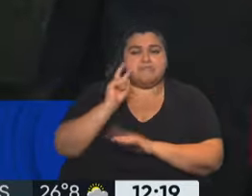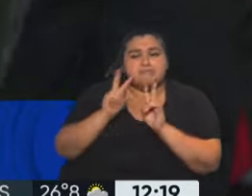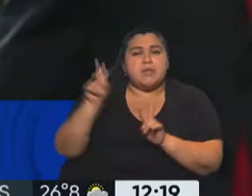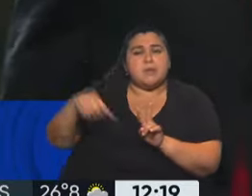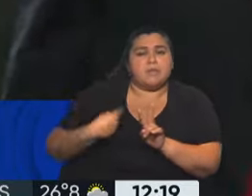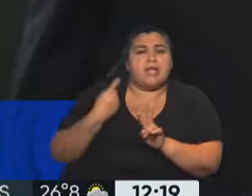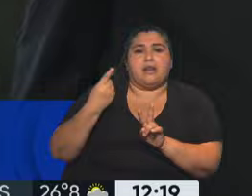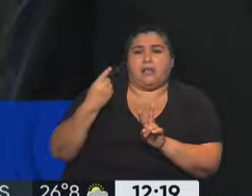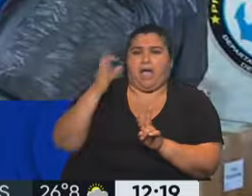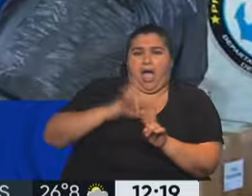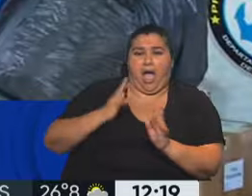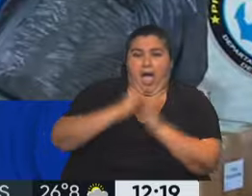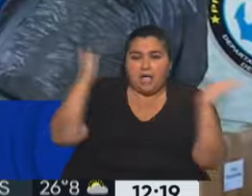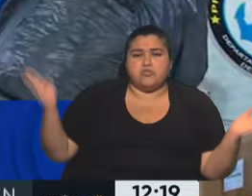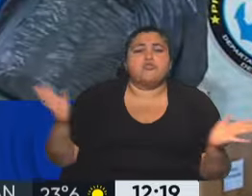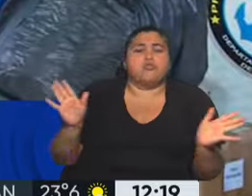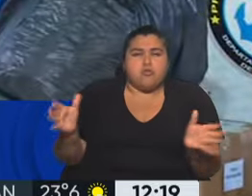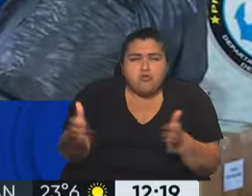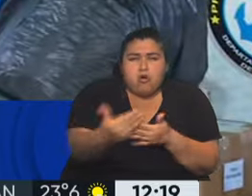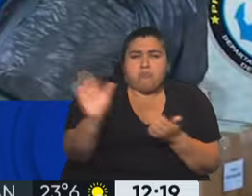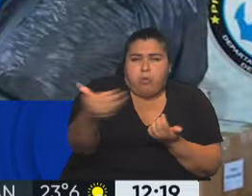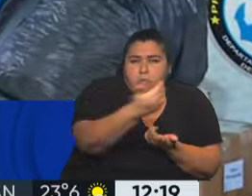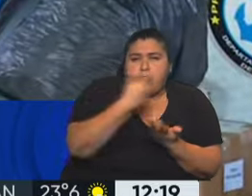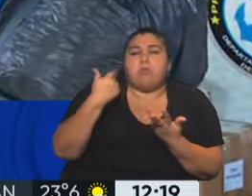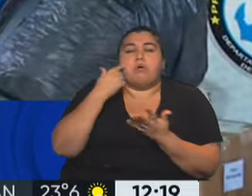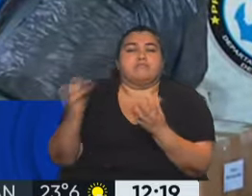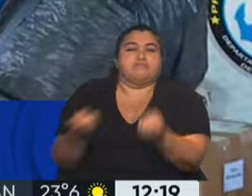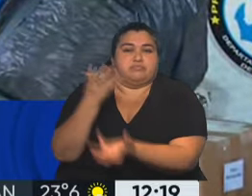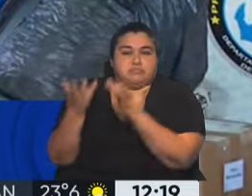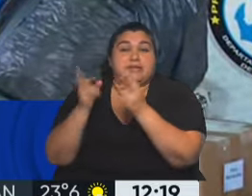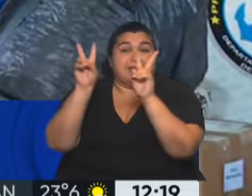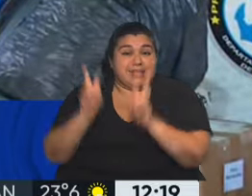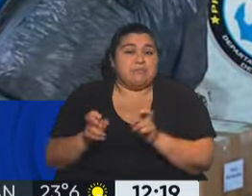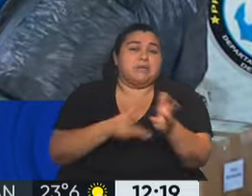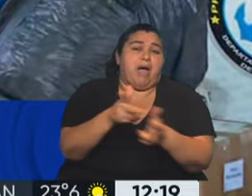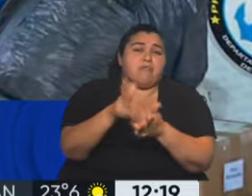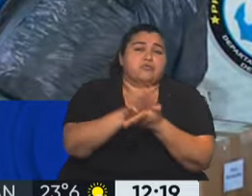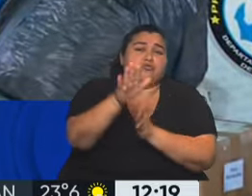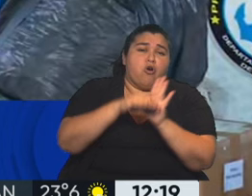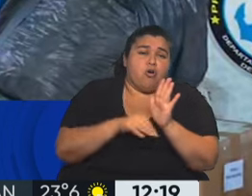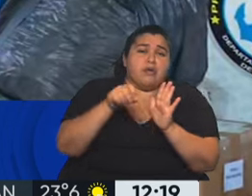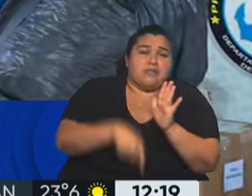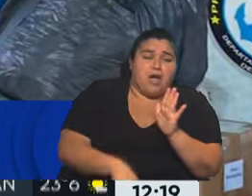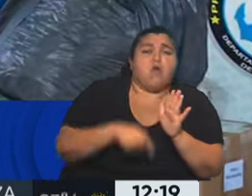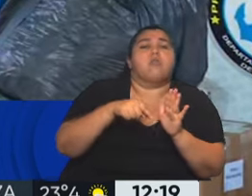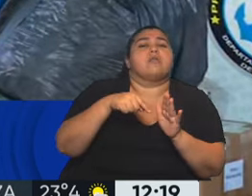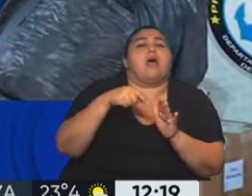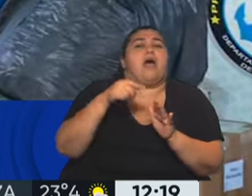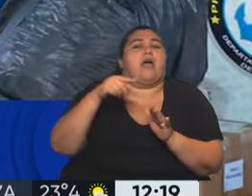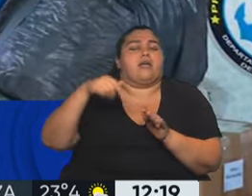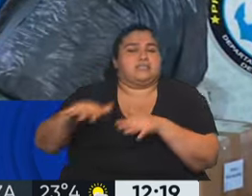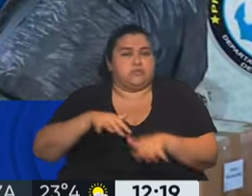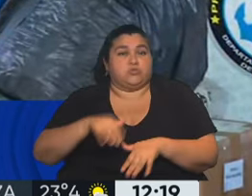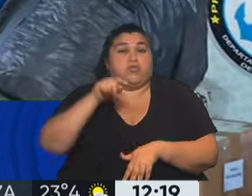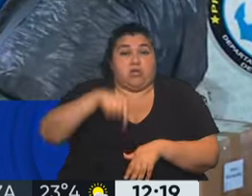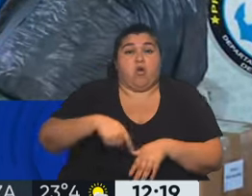durante un largo año. Lo cierto es que también se refirió a temas de agenda nacional y de actualidad en referencia a la presencia del